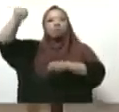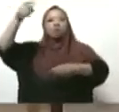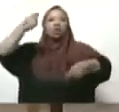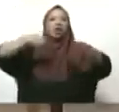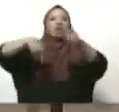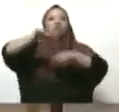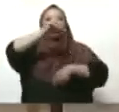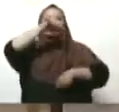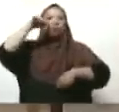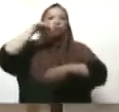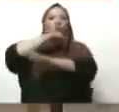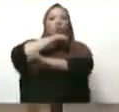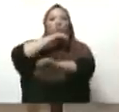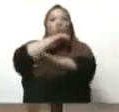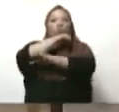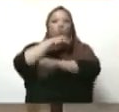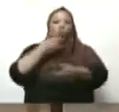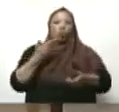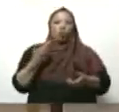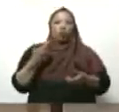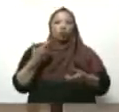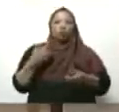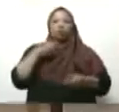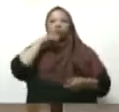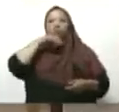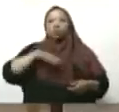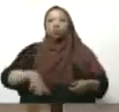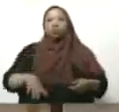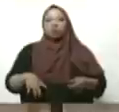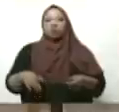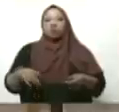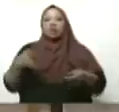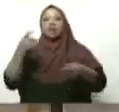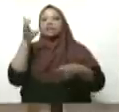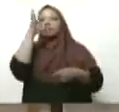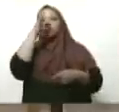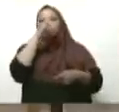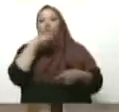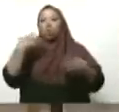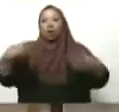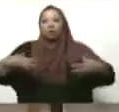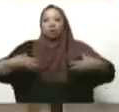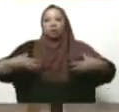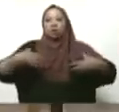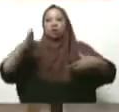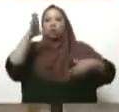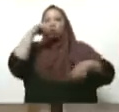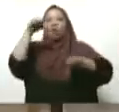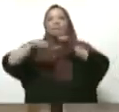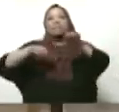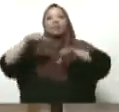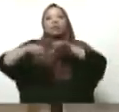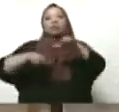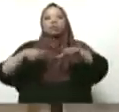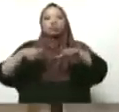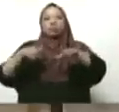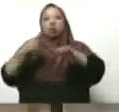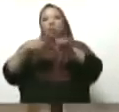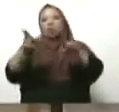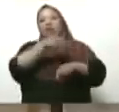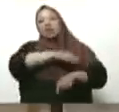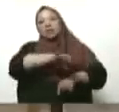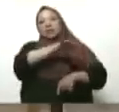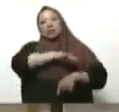y novelas como sin celo sin senos no hay paraíso o el señor de los cielos